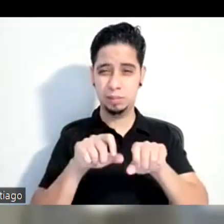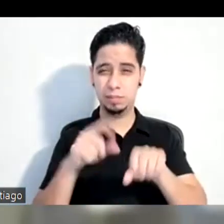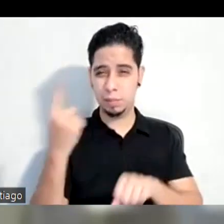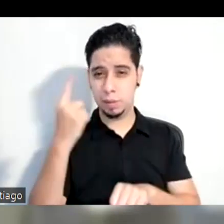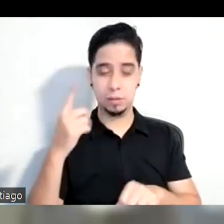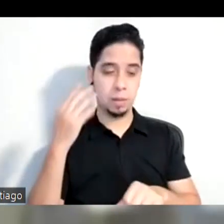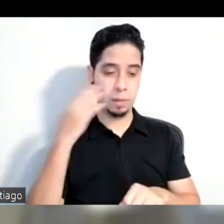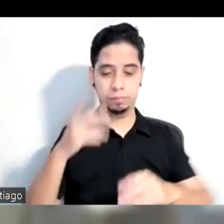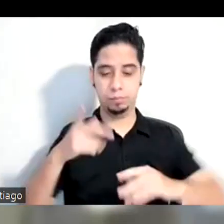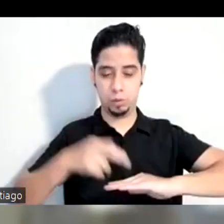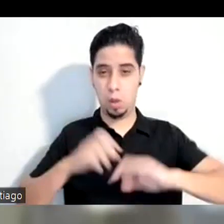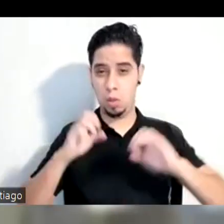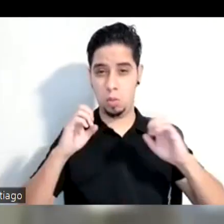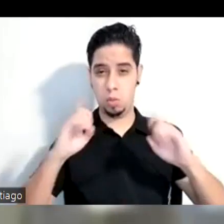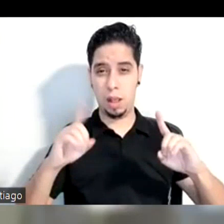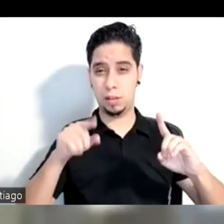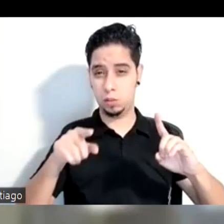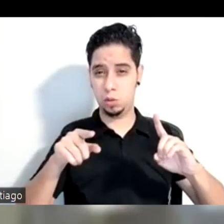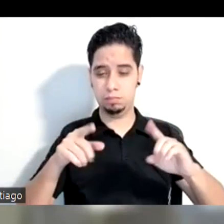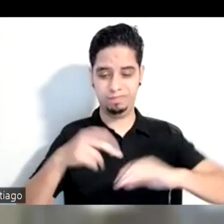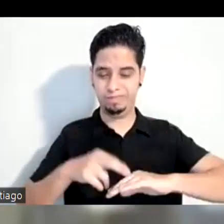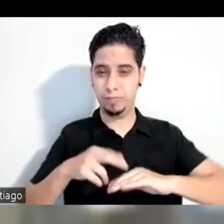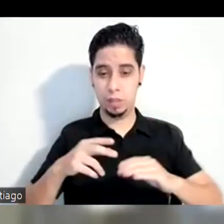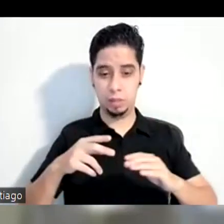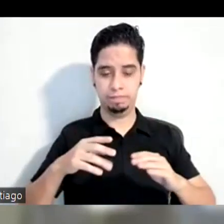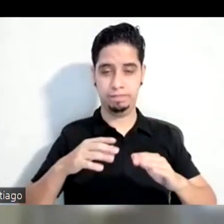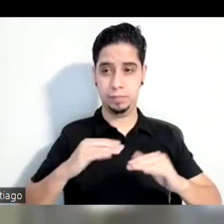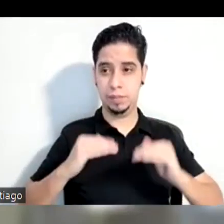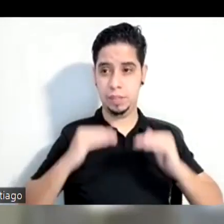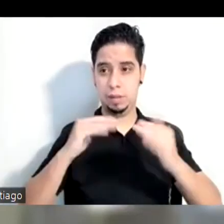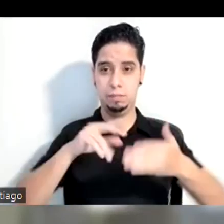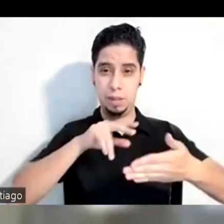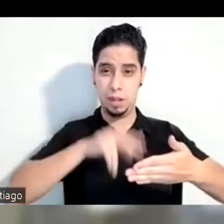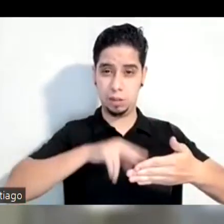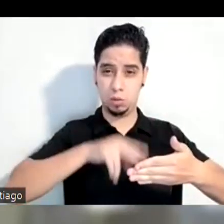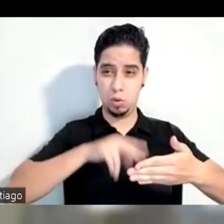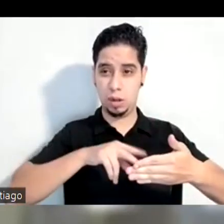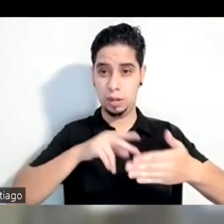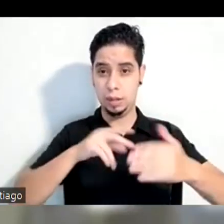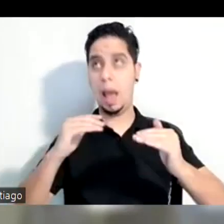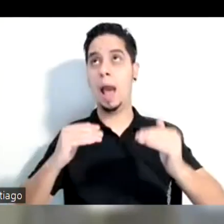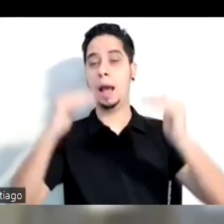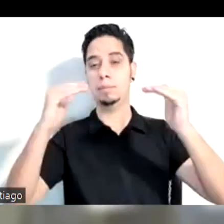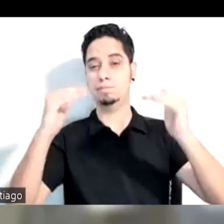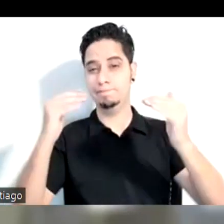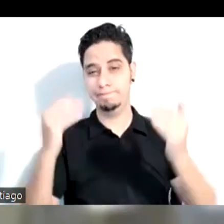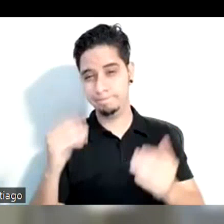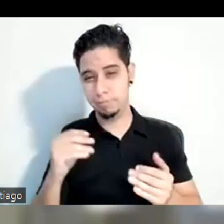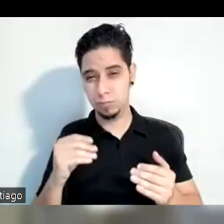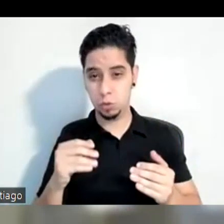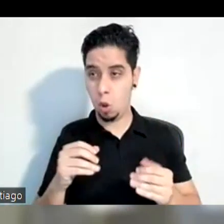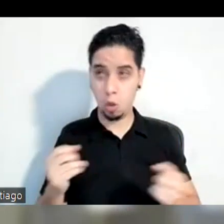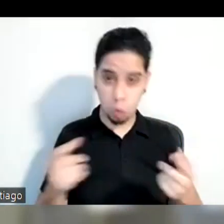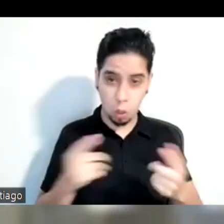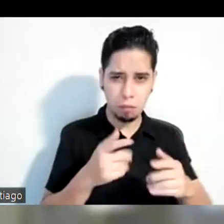es la mejor, el nivel de lectura y de escritura del solo, de muchos solos, ¿verdad? No de todos, pero de una gran población, es